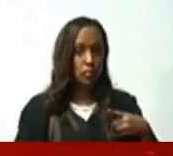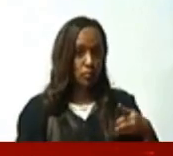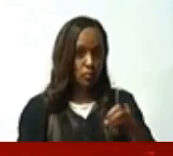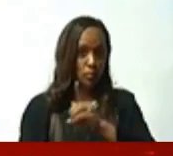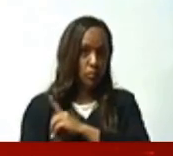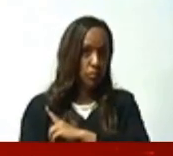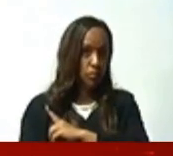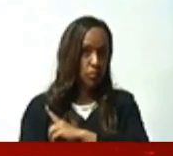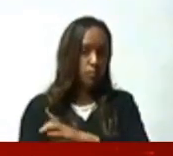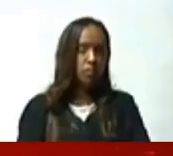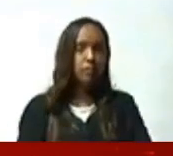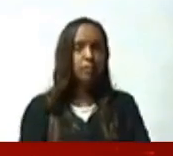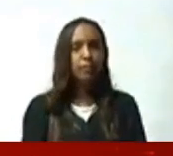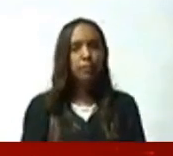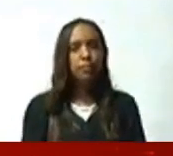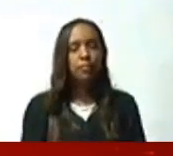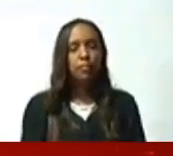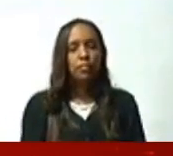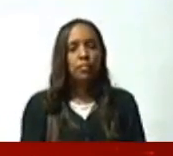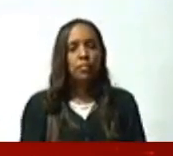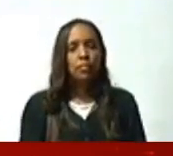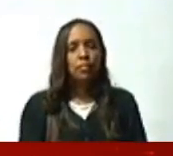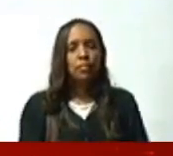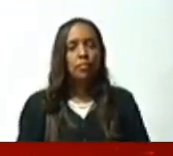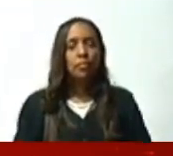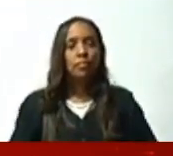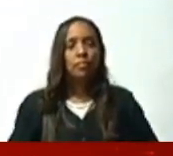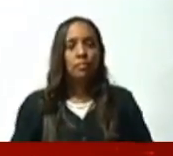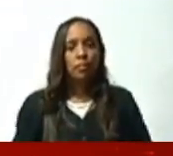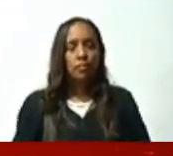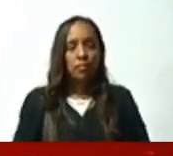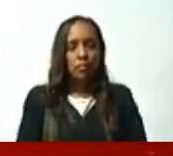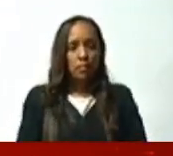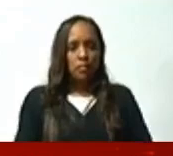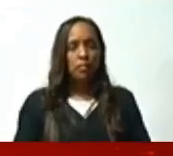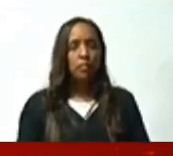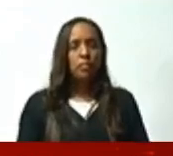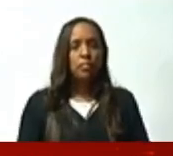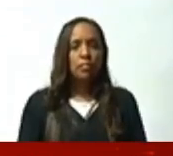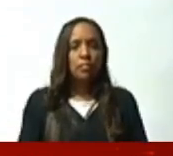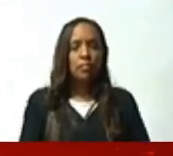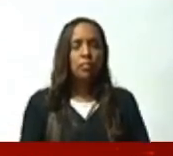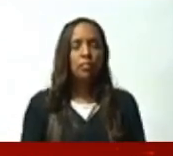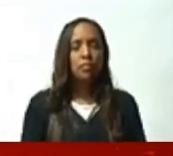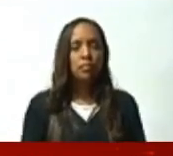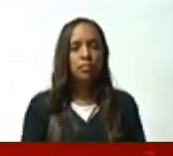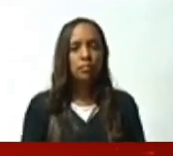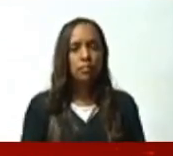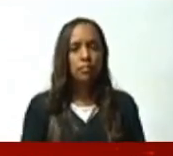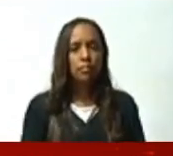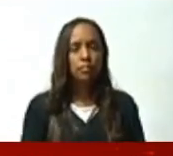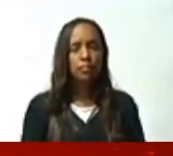Miren, inicialmente y de manera muy particular lo que tiene que ver con mi persona,